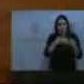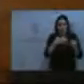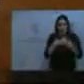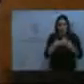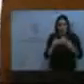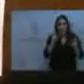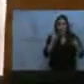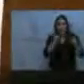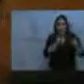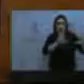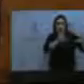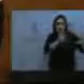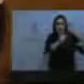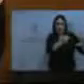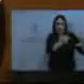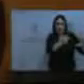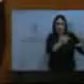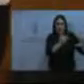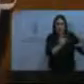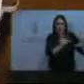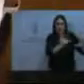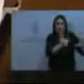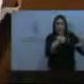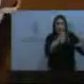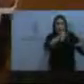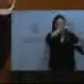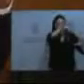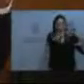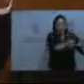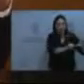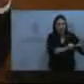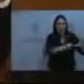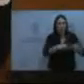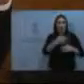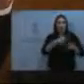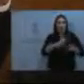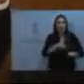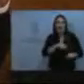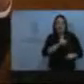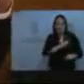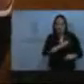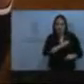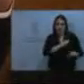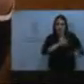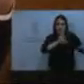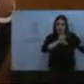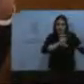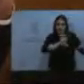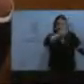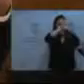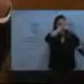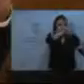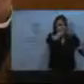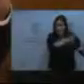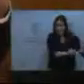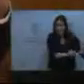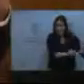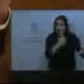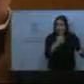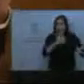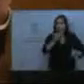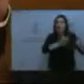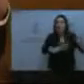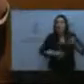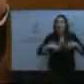ve en esta página, una página entera de la Nueva España está referida enteramente a los problemas de